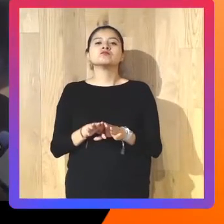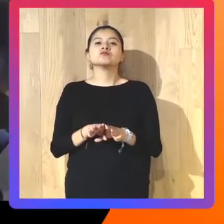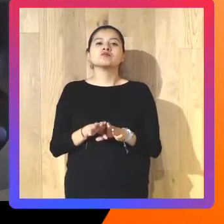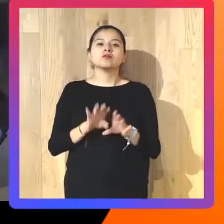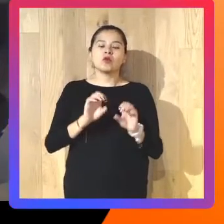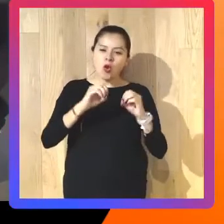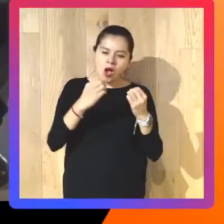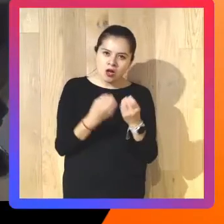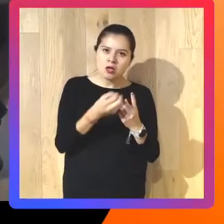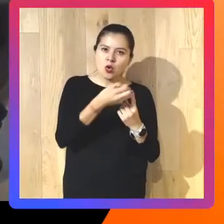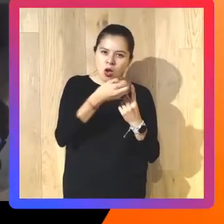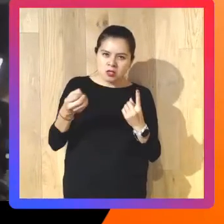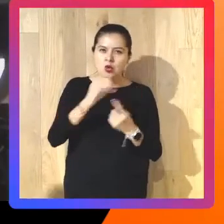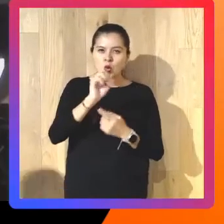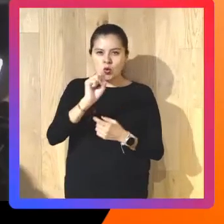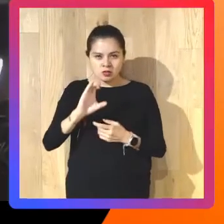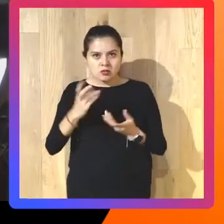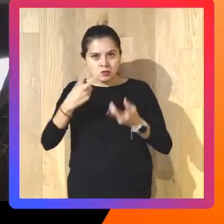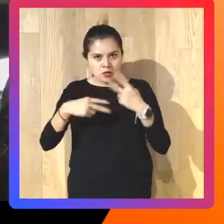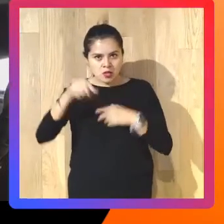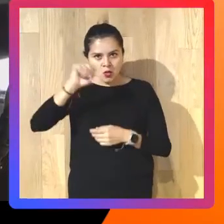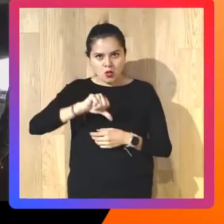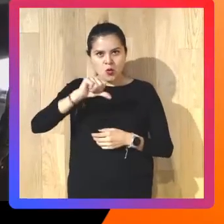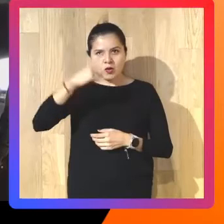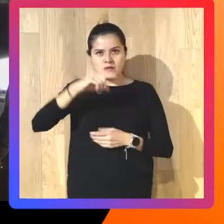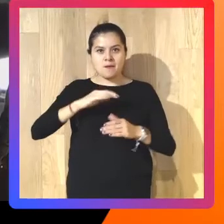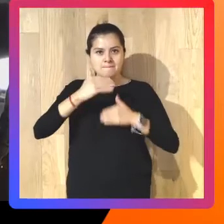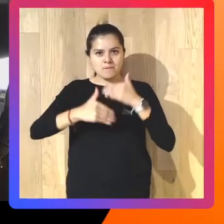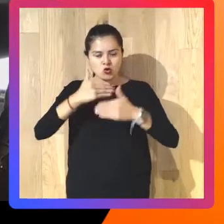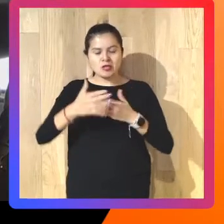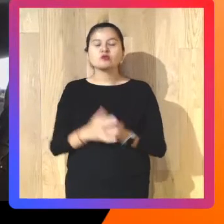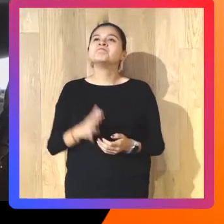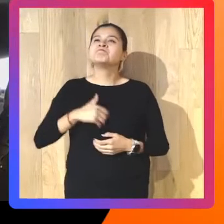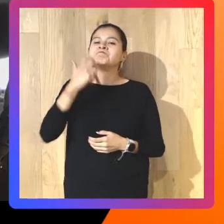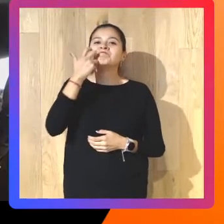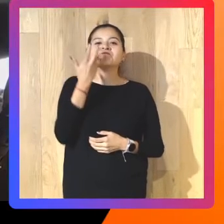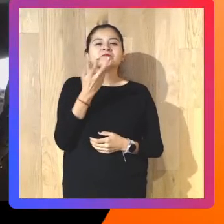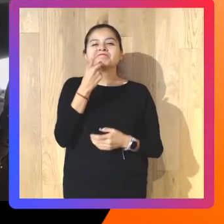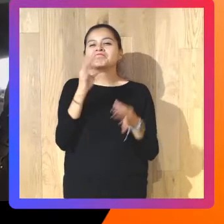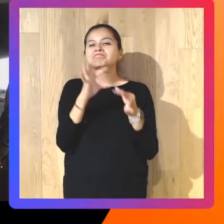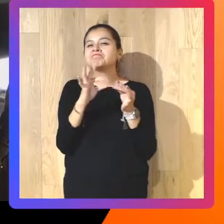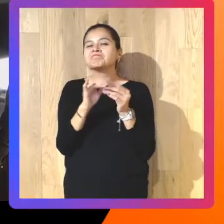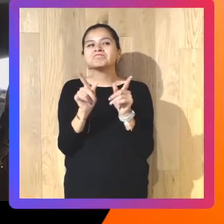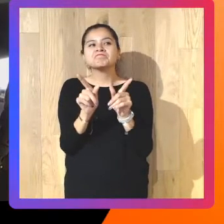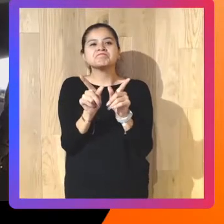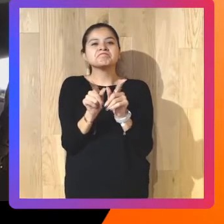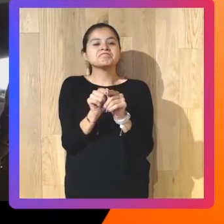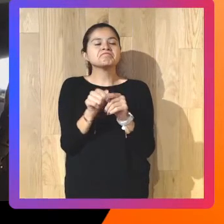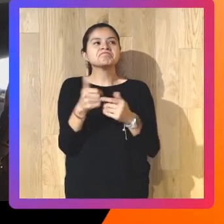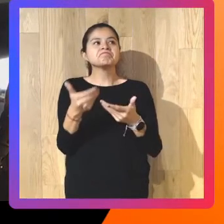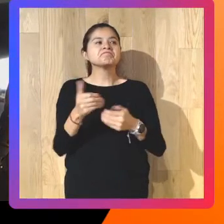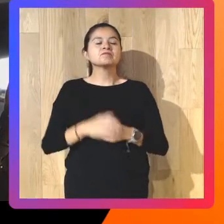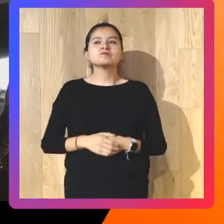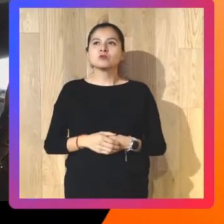organismos y las organizaciones que estamos en este proceso. Quisiera mencionarles brevemente